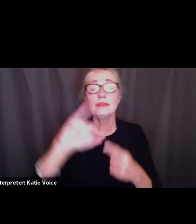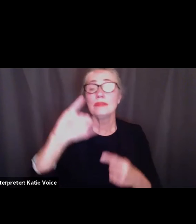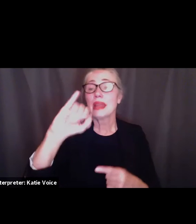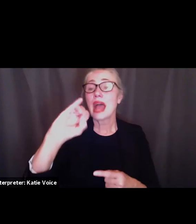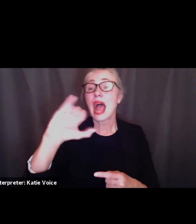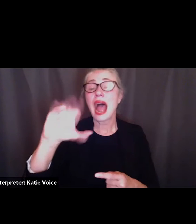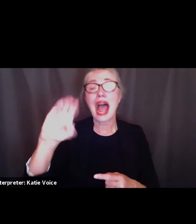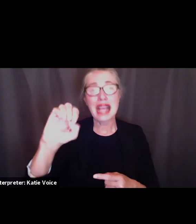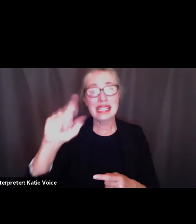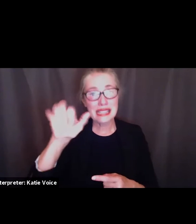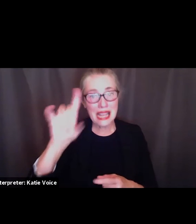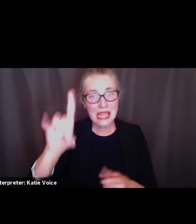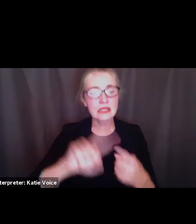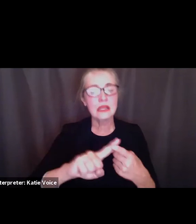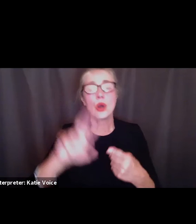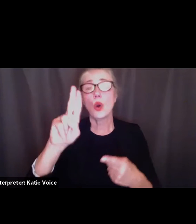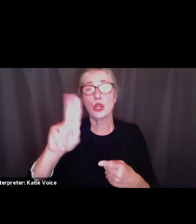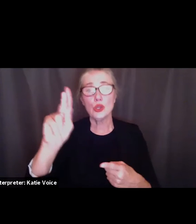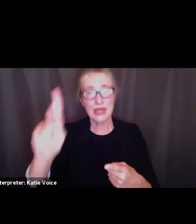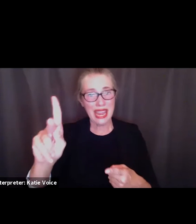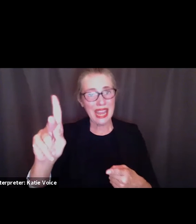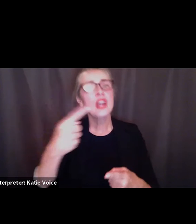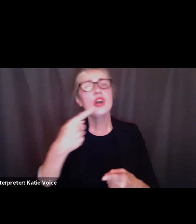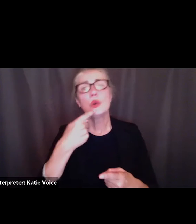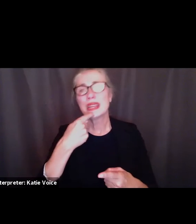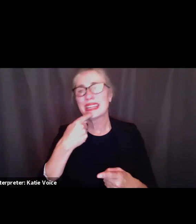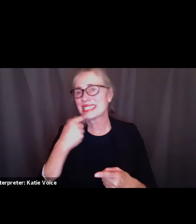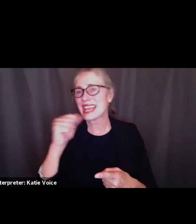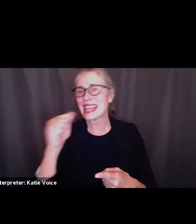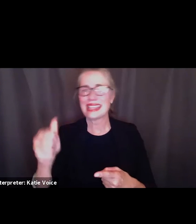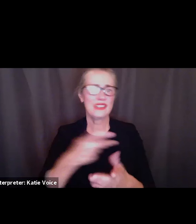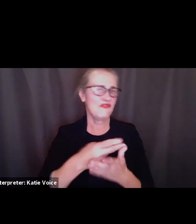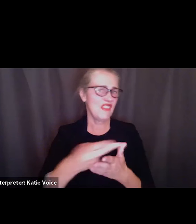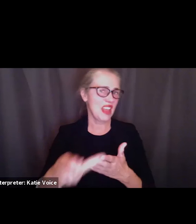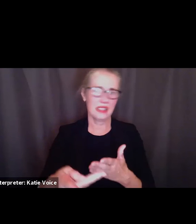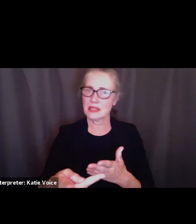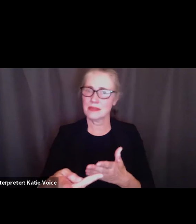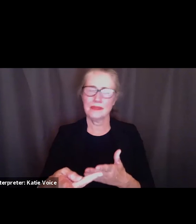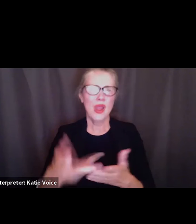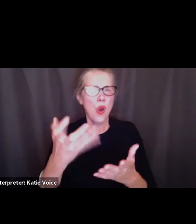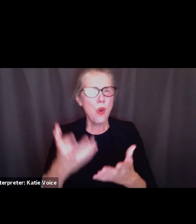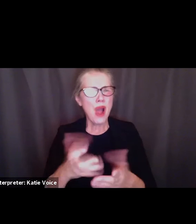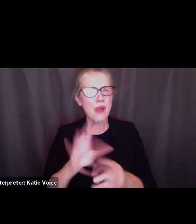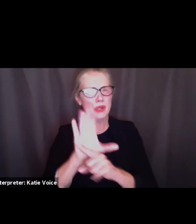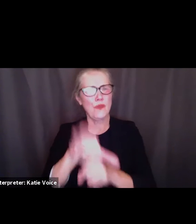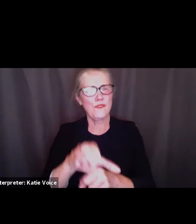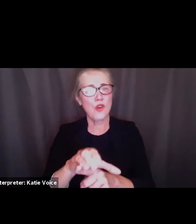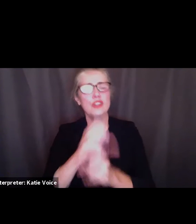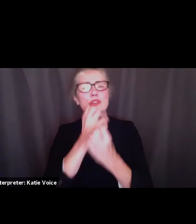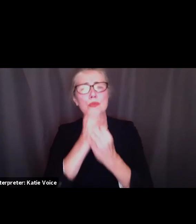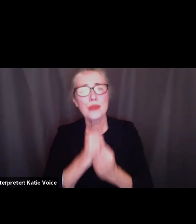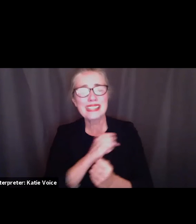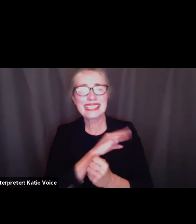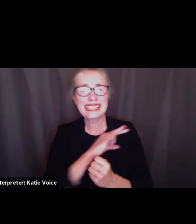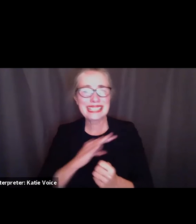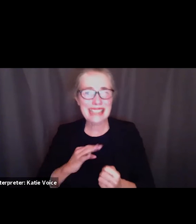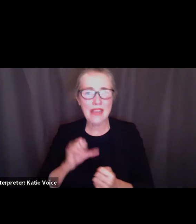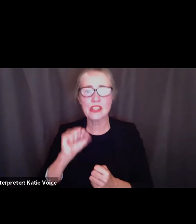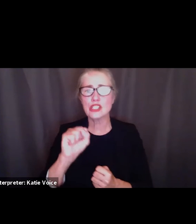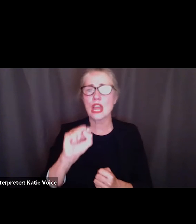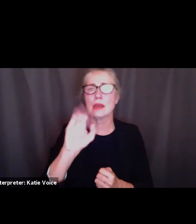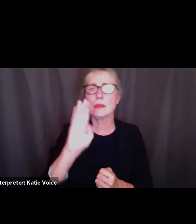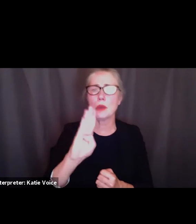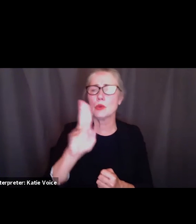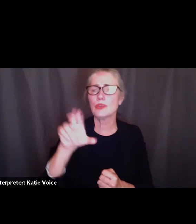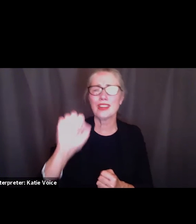Y si miramos otros países, podemos decir que esa vacuna no funciona. ¿Por qué quieren afectar al